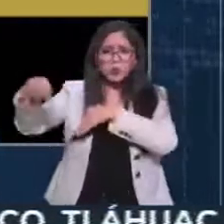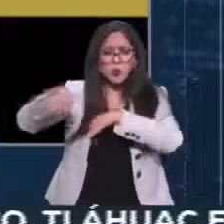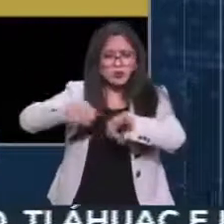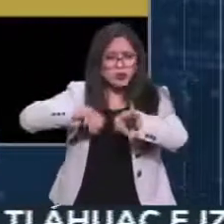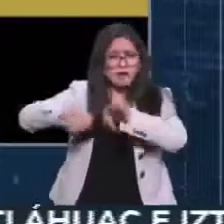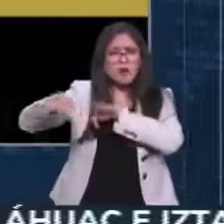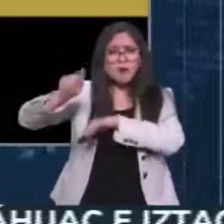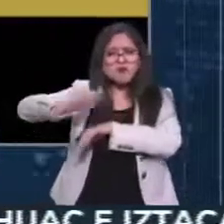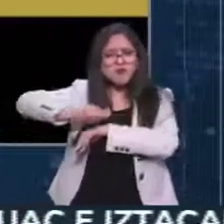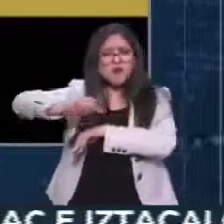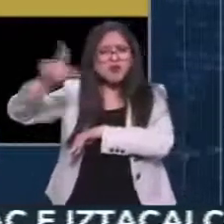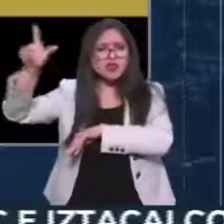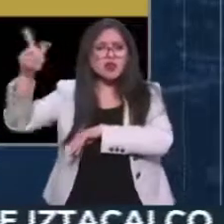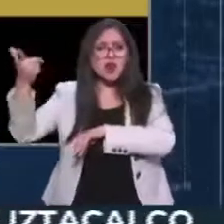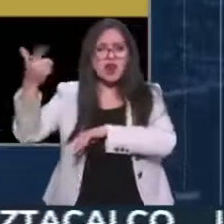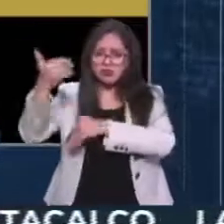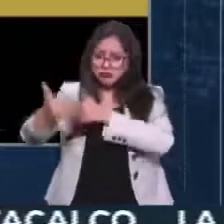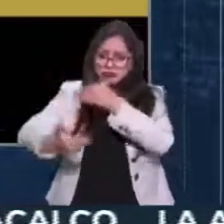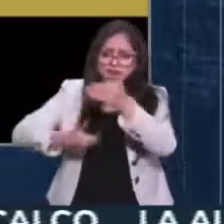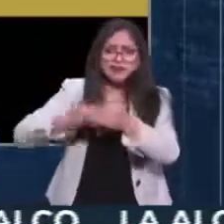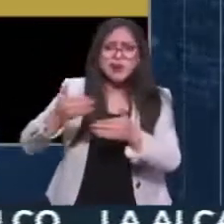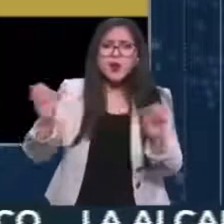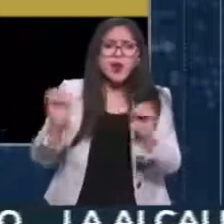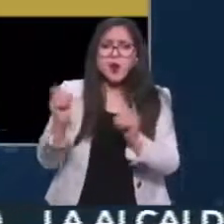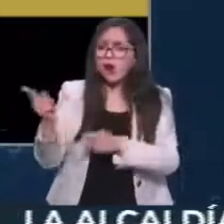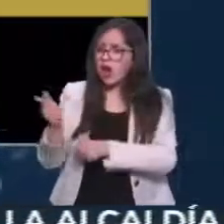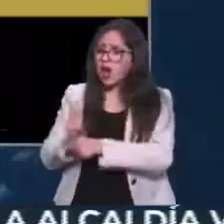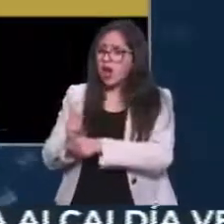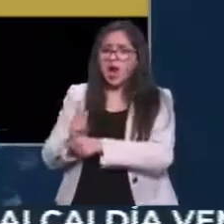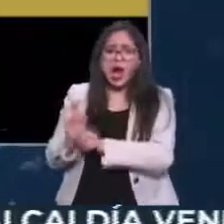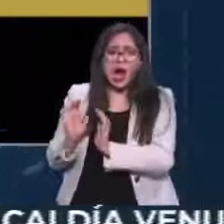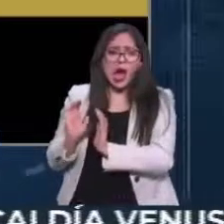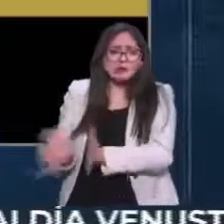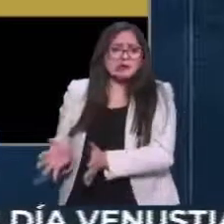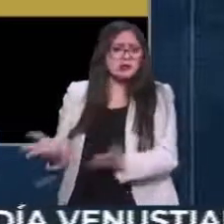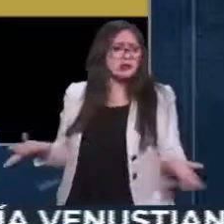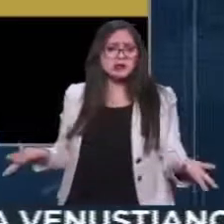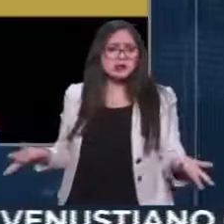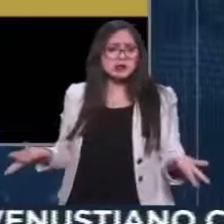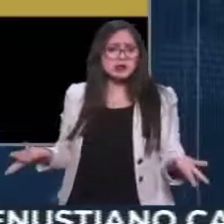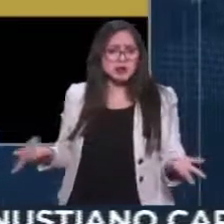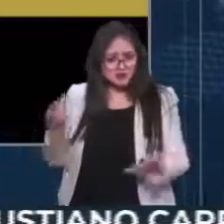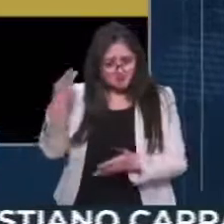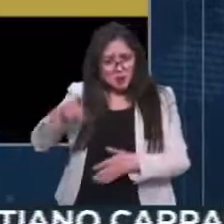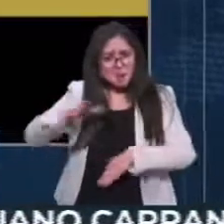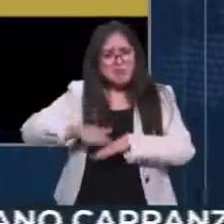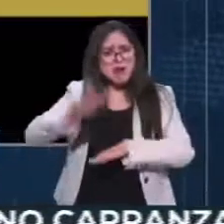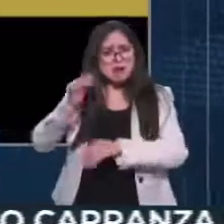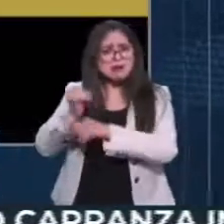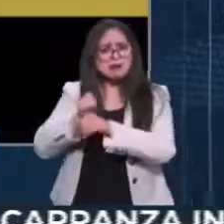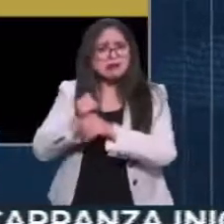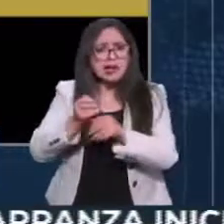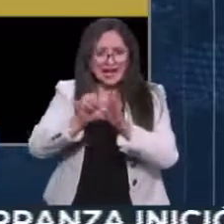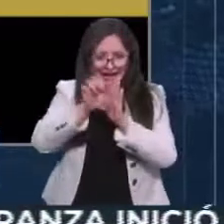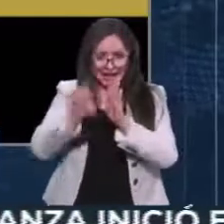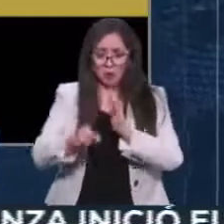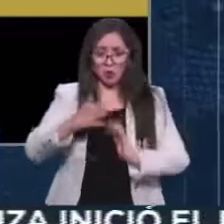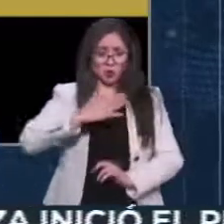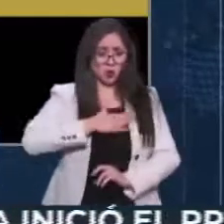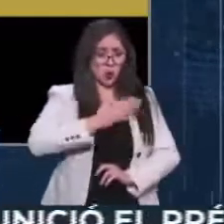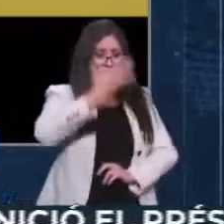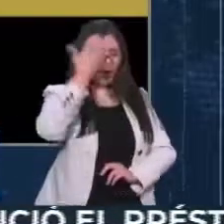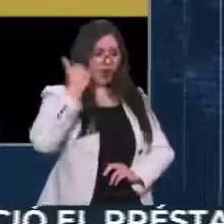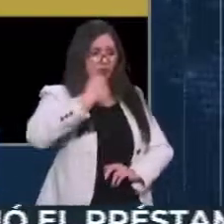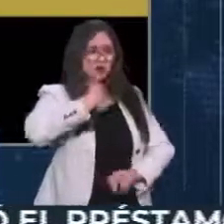de que salió de su carrera, ¿no? Sino ningún elemento que dijeras, en este puesto logré hacer esto. Y en cambio, a mí me